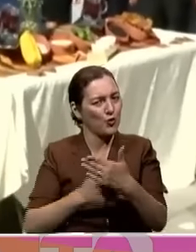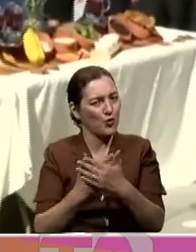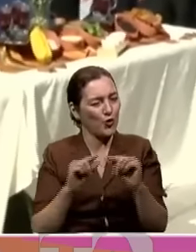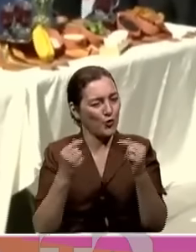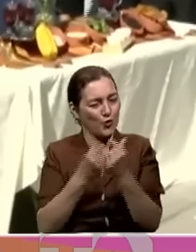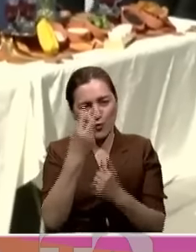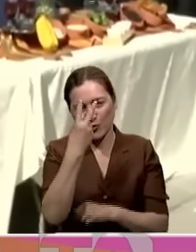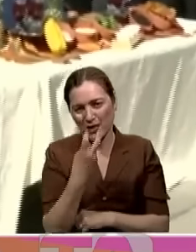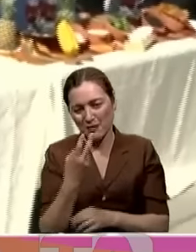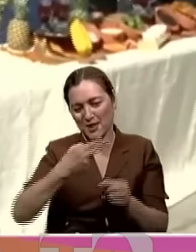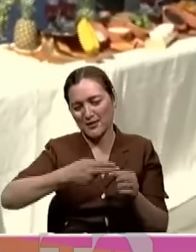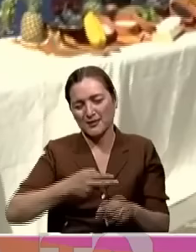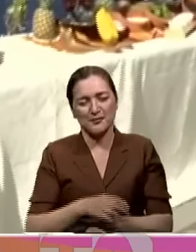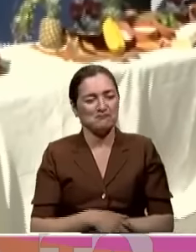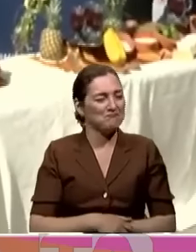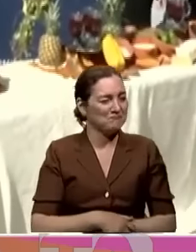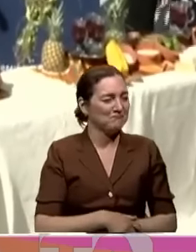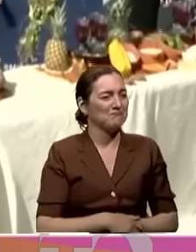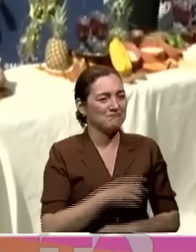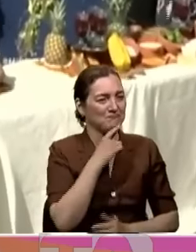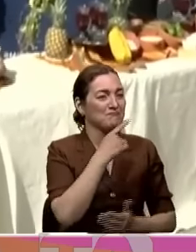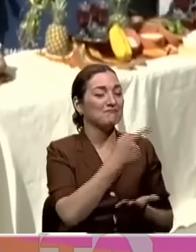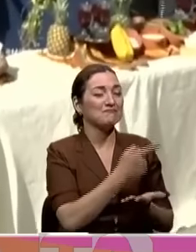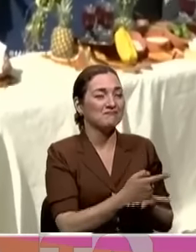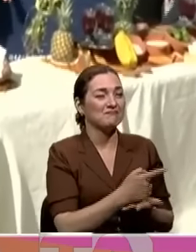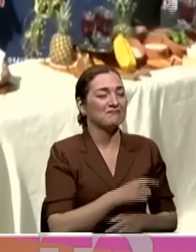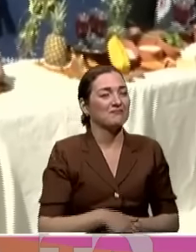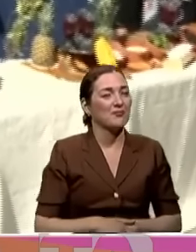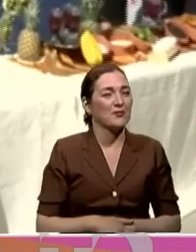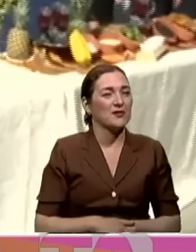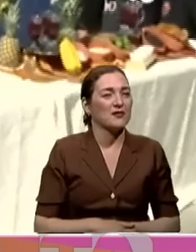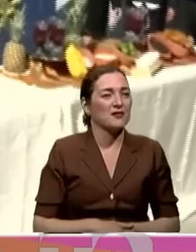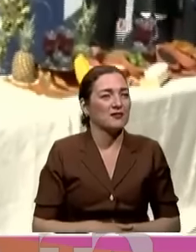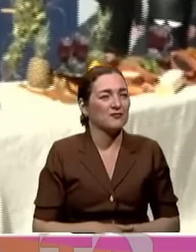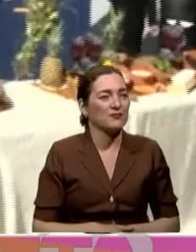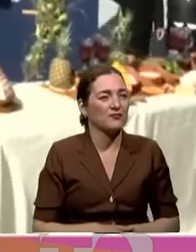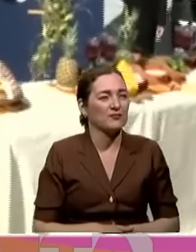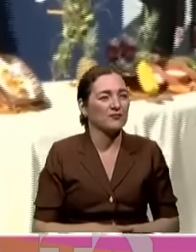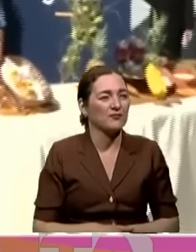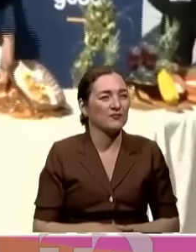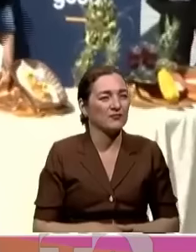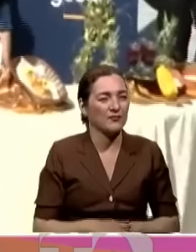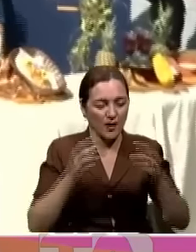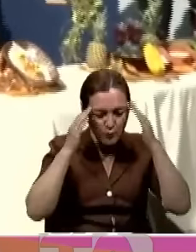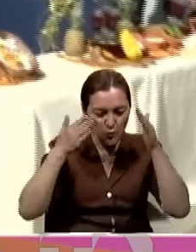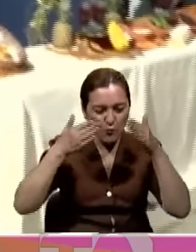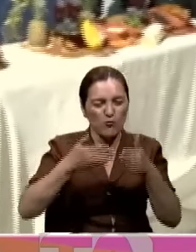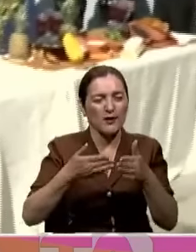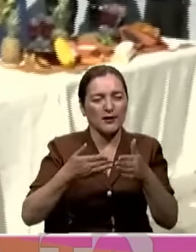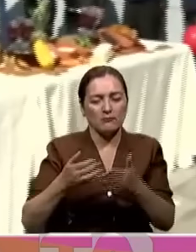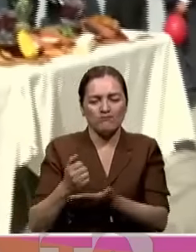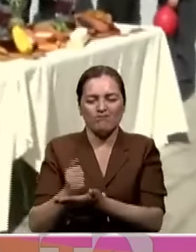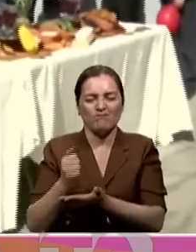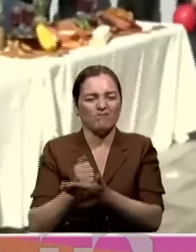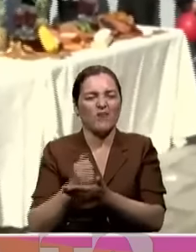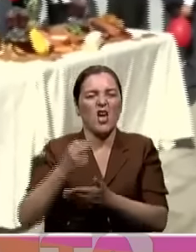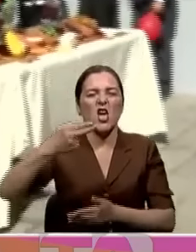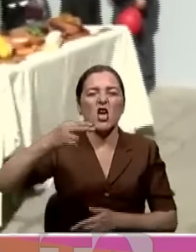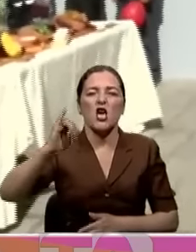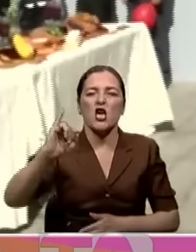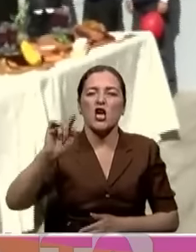el hotel. Por supuesto, definitivamente que... Y fíjate que en ese sentido precisamente nosotros enfocamos los ingredientes. Fue un hecho